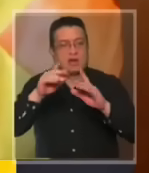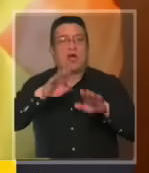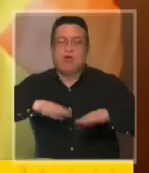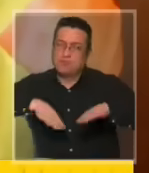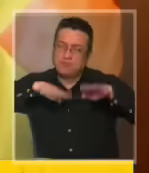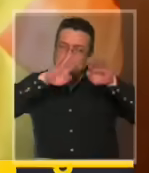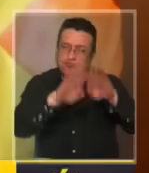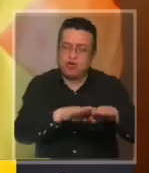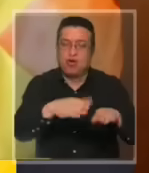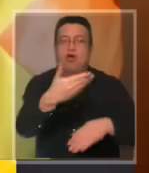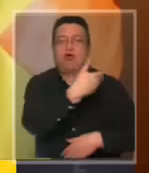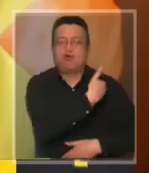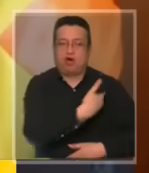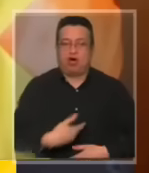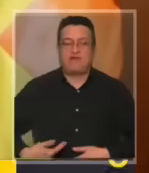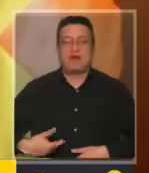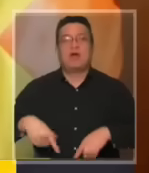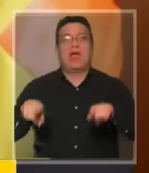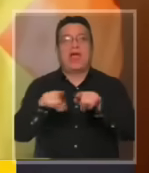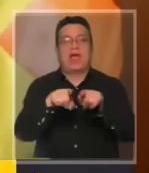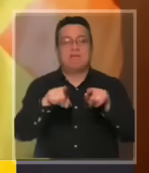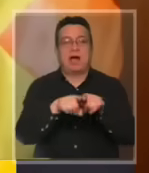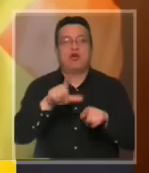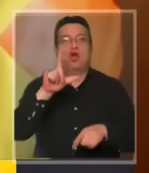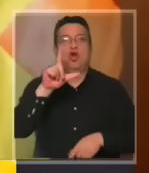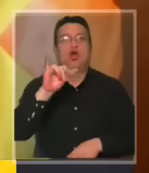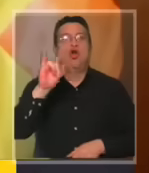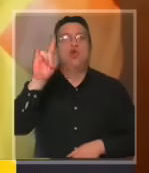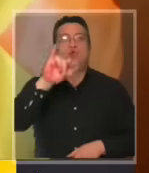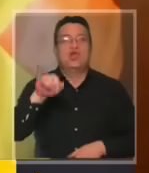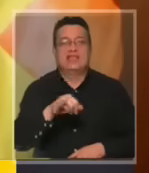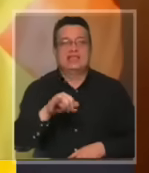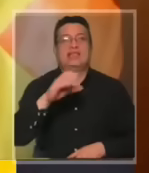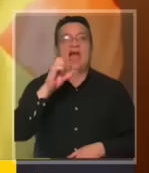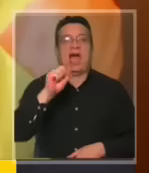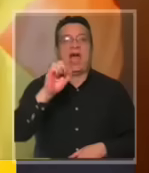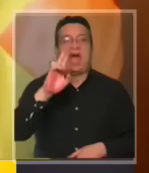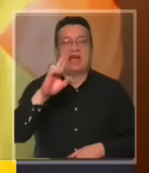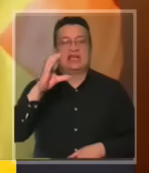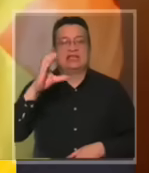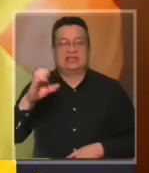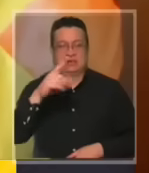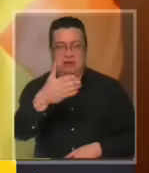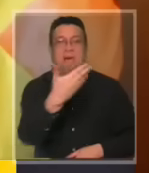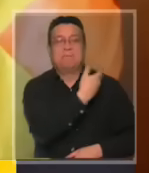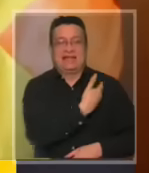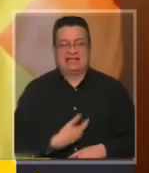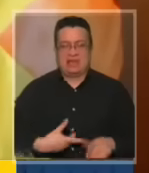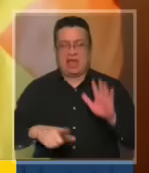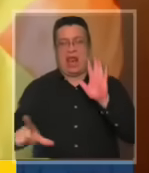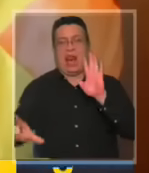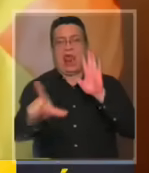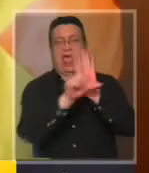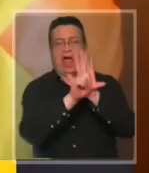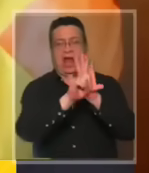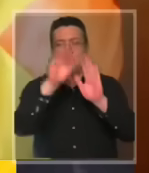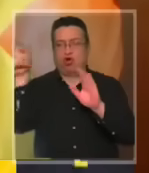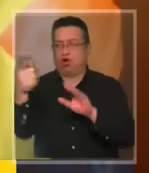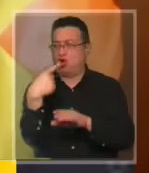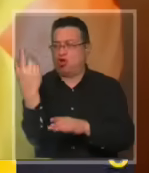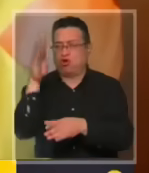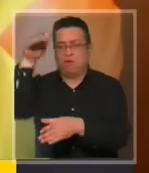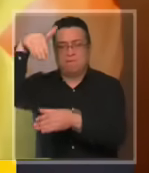gobierno del hermano presidente Luis Arce Catacora, constitucional y legítimo, elegido por la